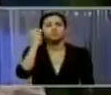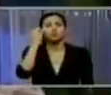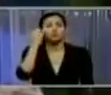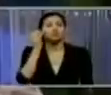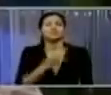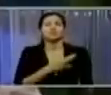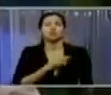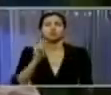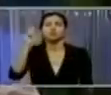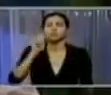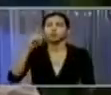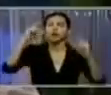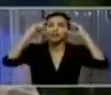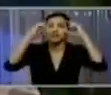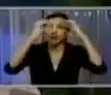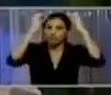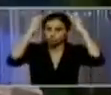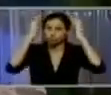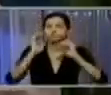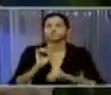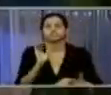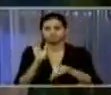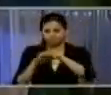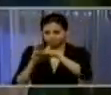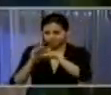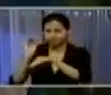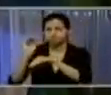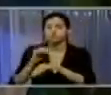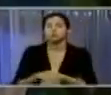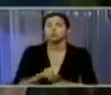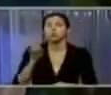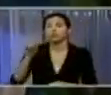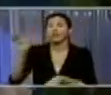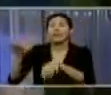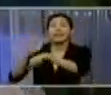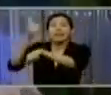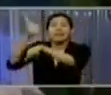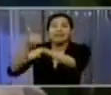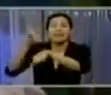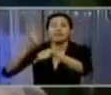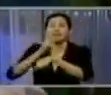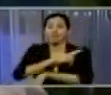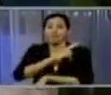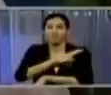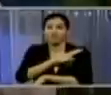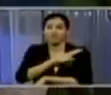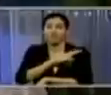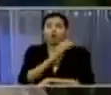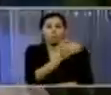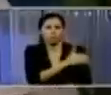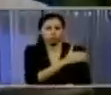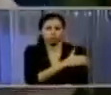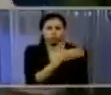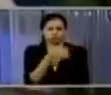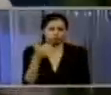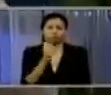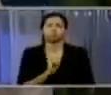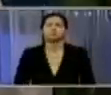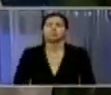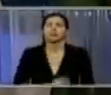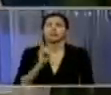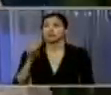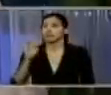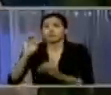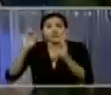diputado Henry Ramos Alup, usted como jefe de la oposición debería tomar la